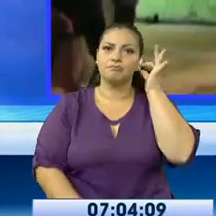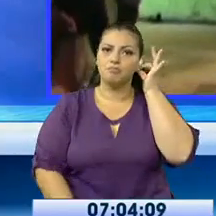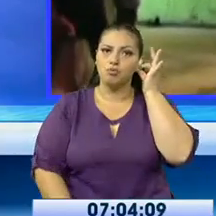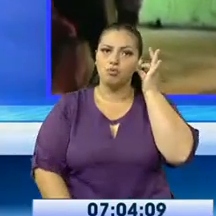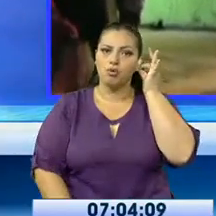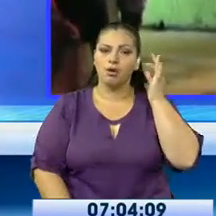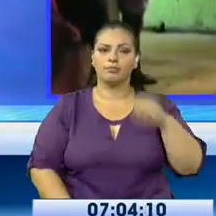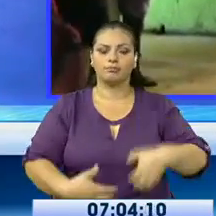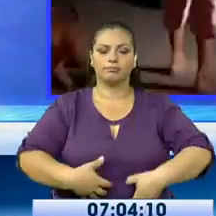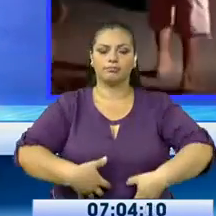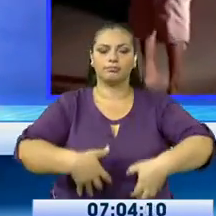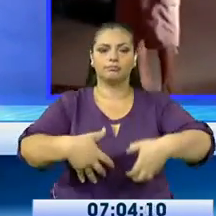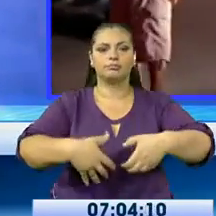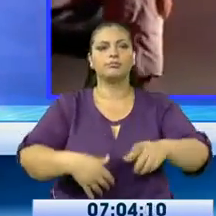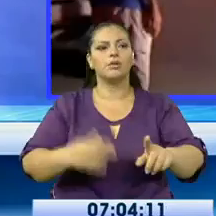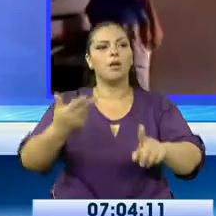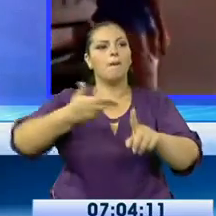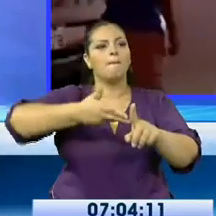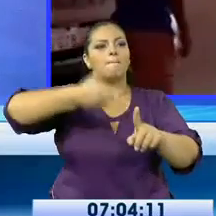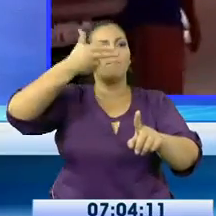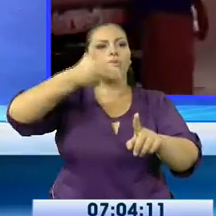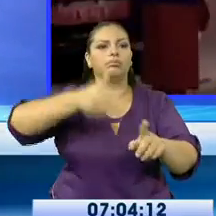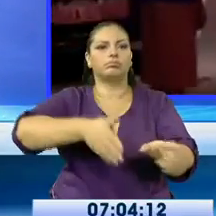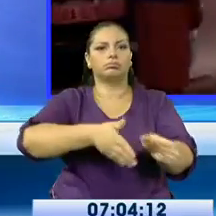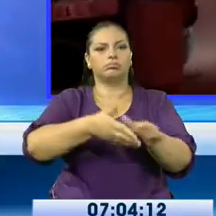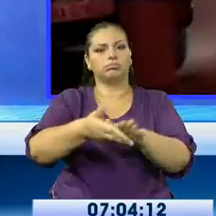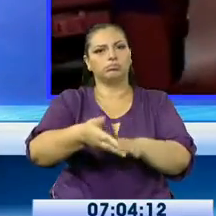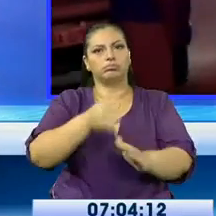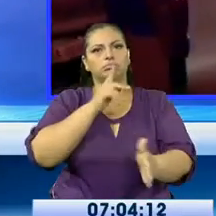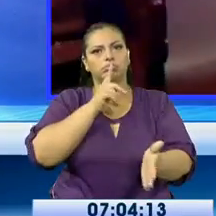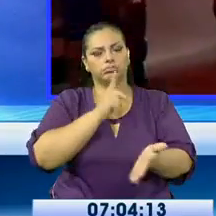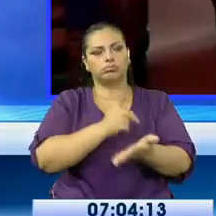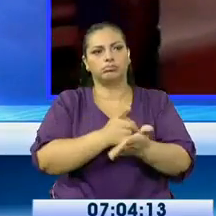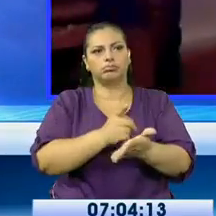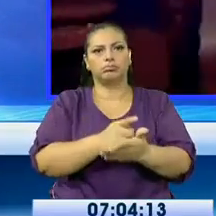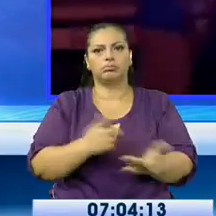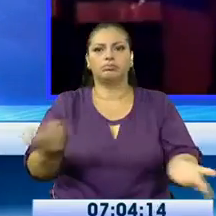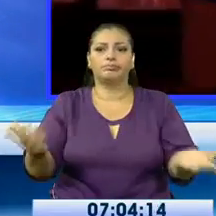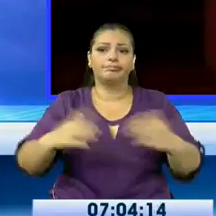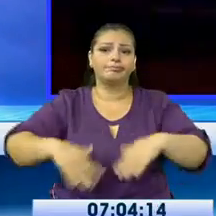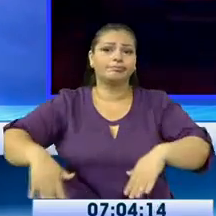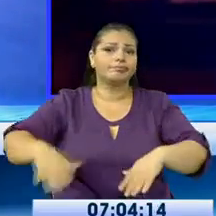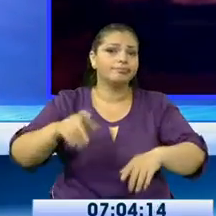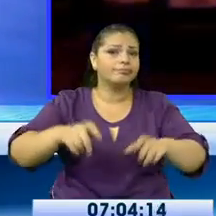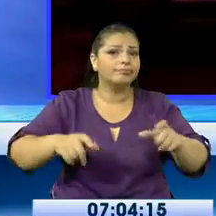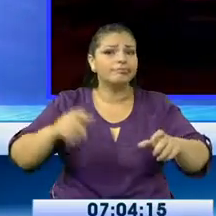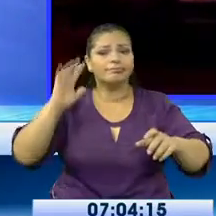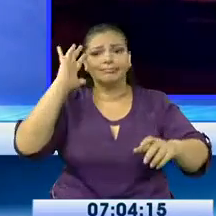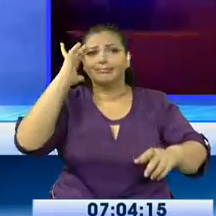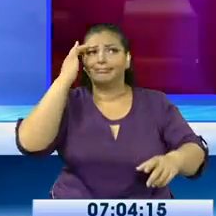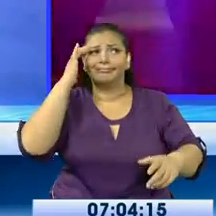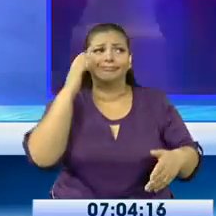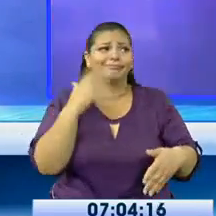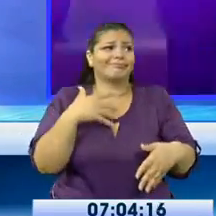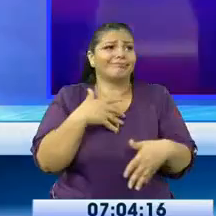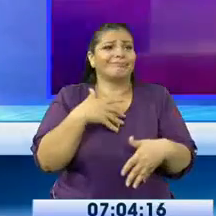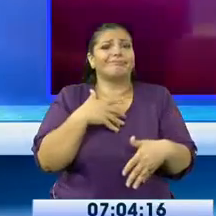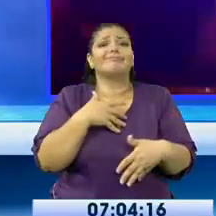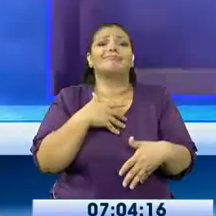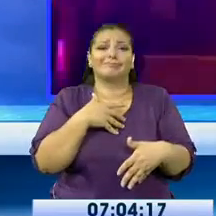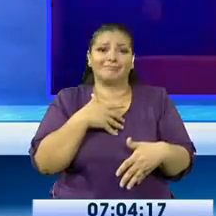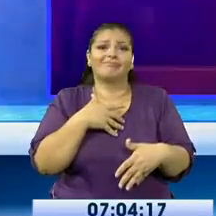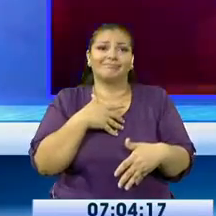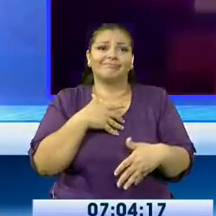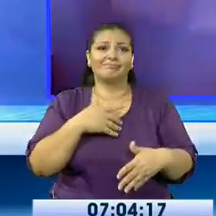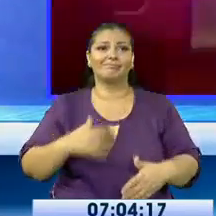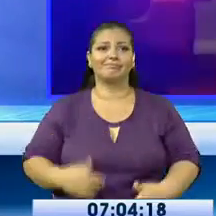es un hecho aislado, ¿sí? Que ha creado conmoción en los ciudadanos de aquí, de este barrio